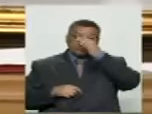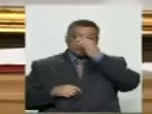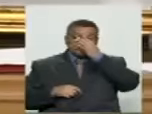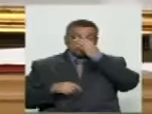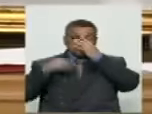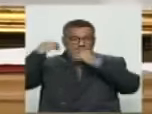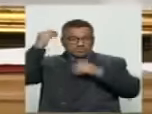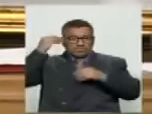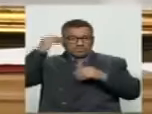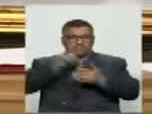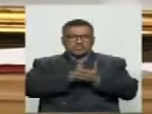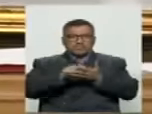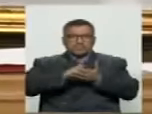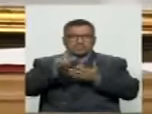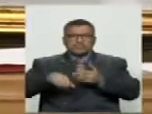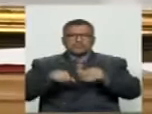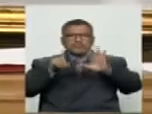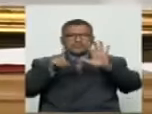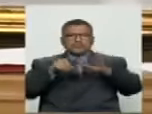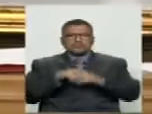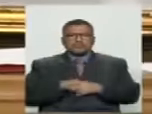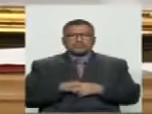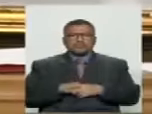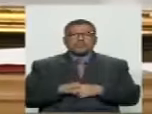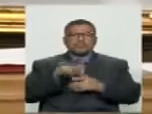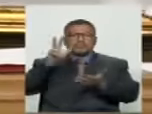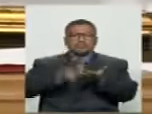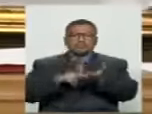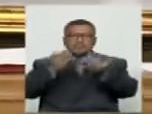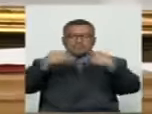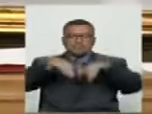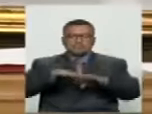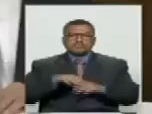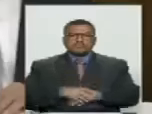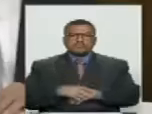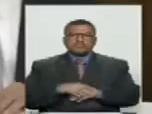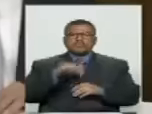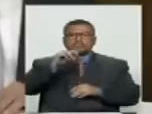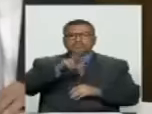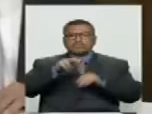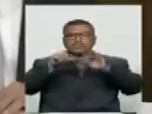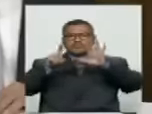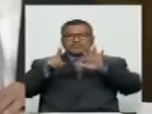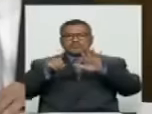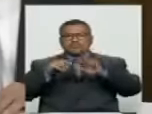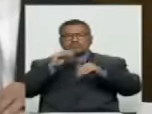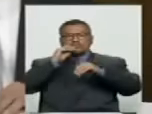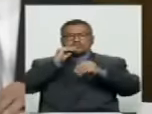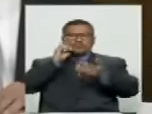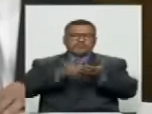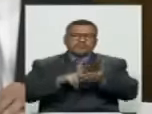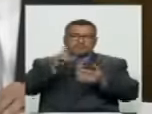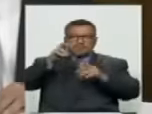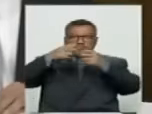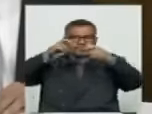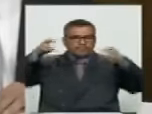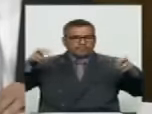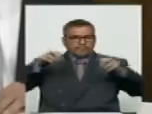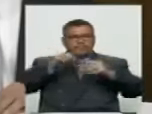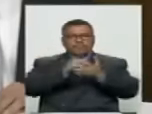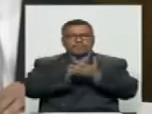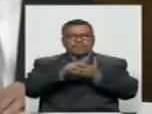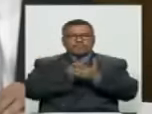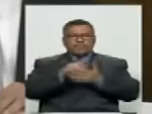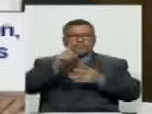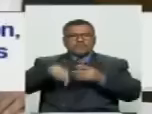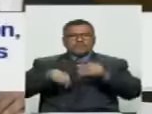En consideración al artículo 16. Aprobado. Siguiente. 36. Se sugiere aprobar un nuevo epígrafe, el cual será el epígrafe del